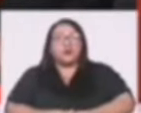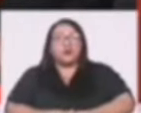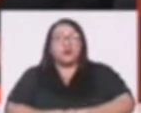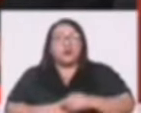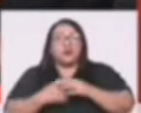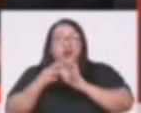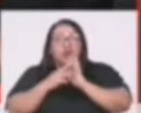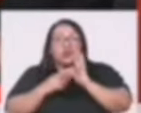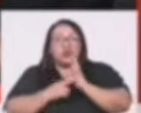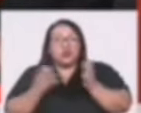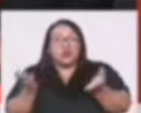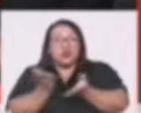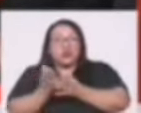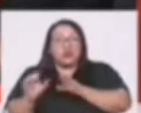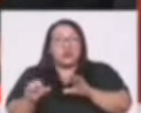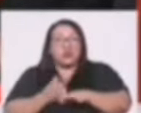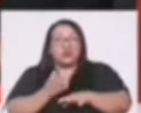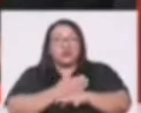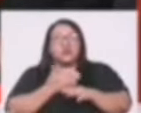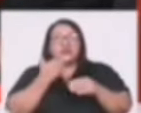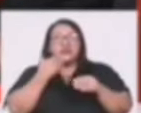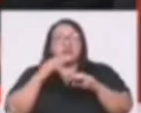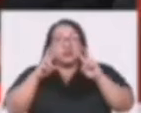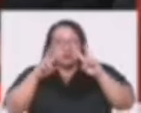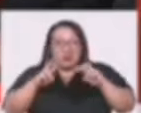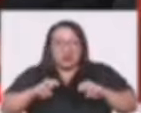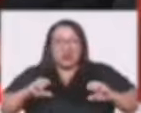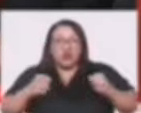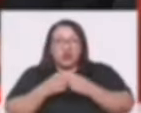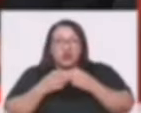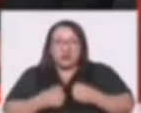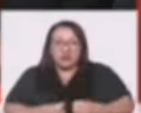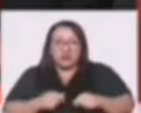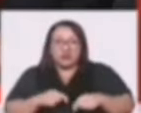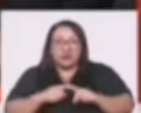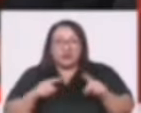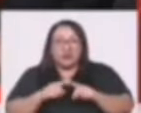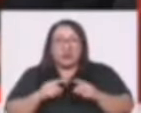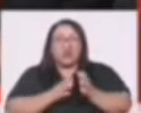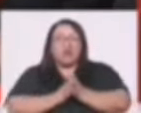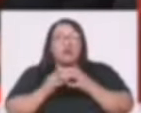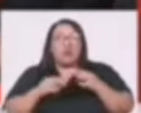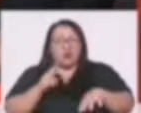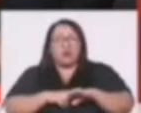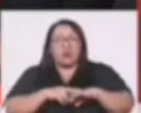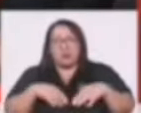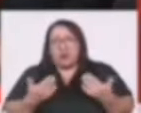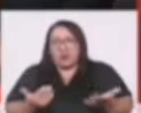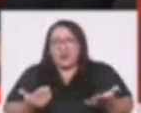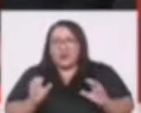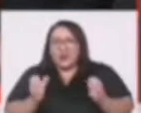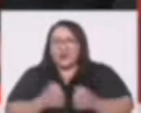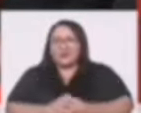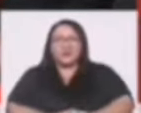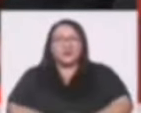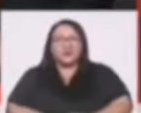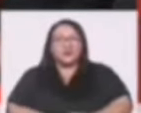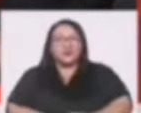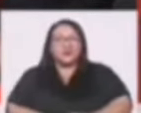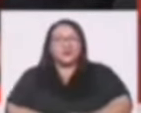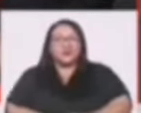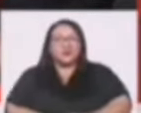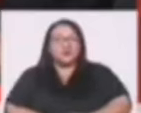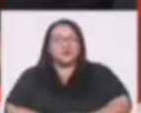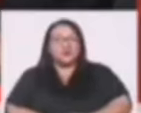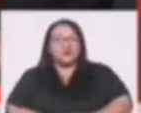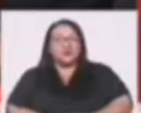emitidas en el proceso de amparo que impiden la realización de investigaciones parlamentarias sobre asuntos de interés público. En esta medida, mediante